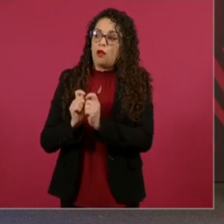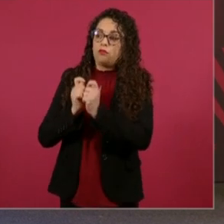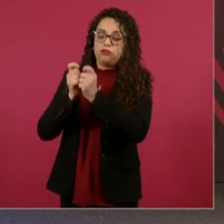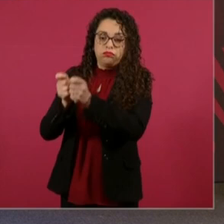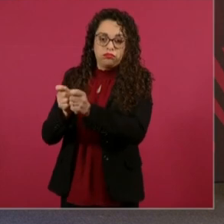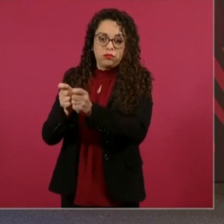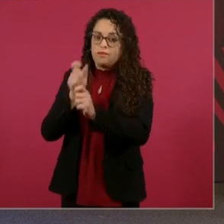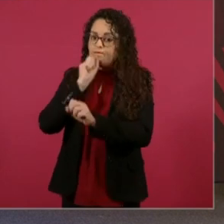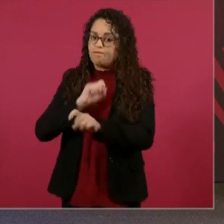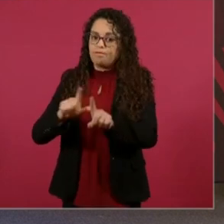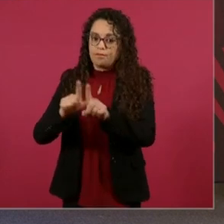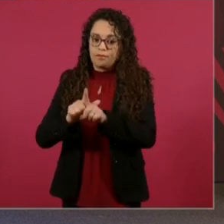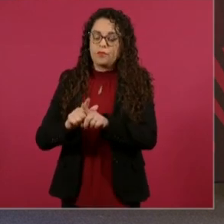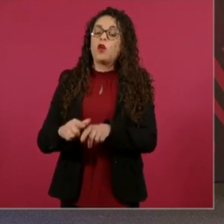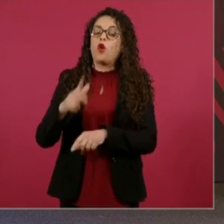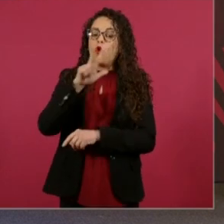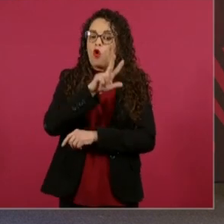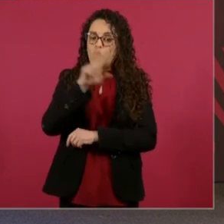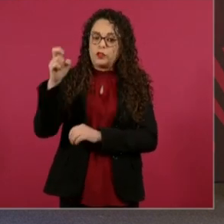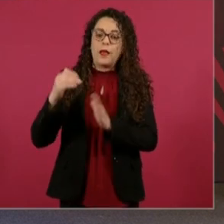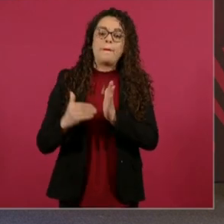otros 800 millones al año.